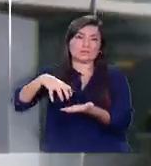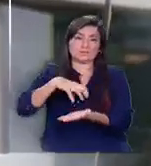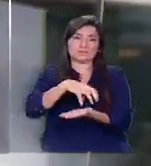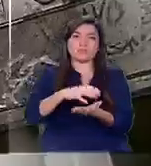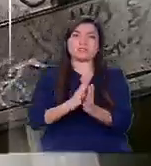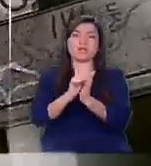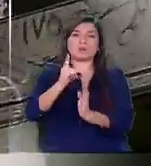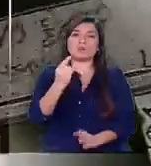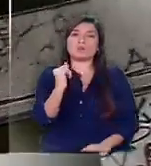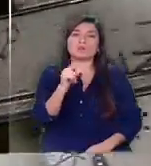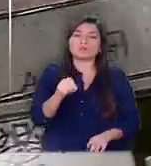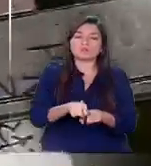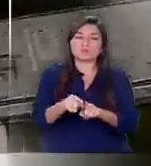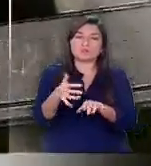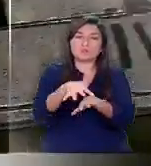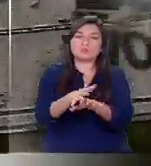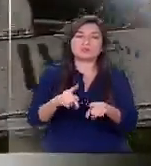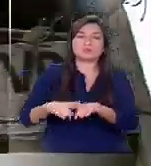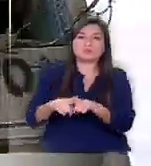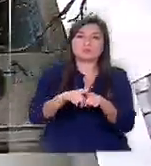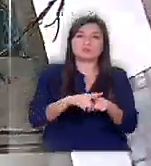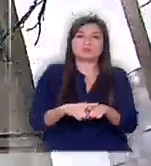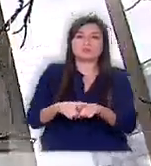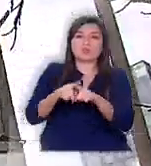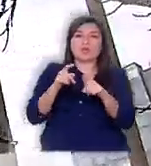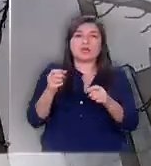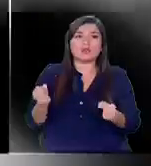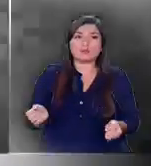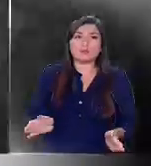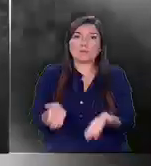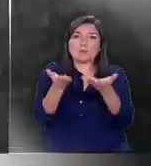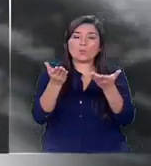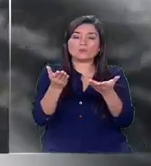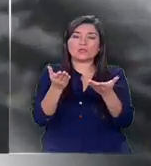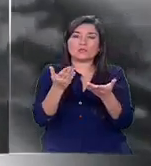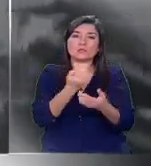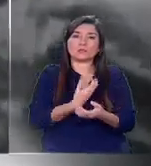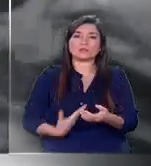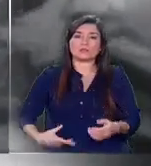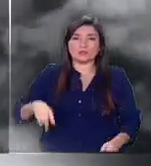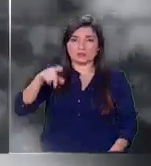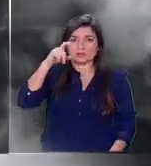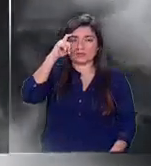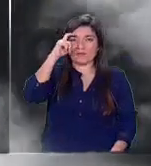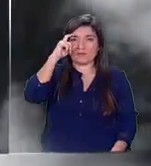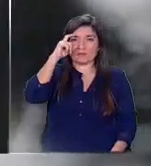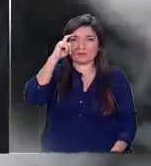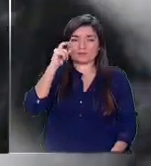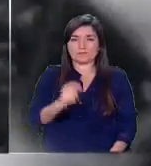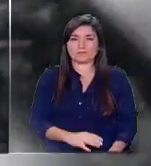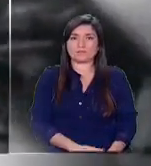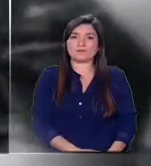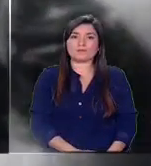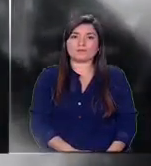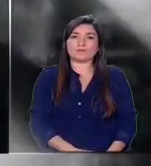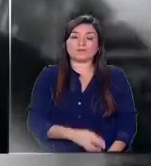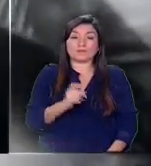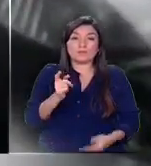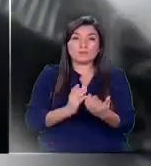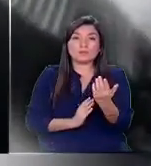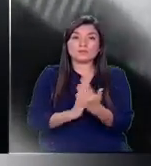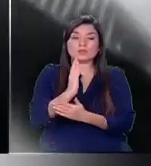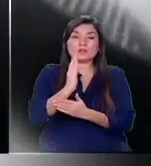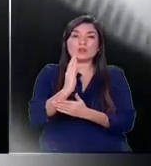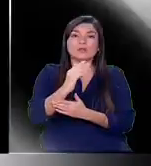social impulsados por el extinto presidente Salvador Allende? La Villa San Luis fue levantada a principios de la década